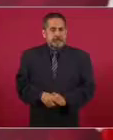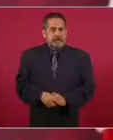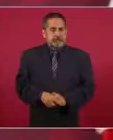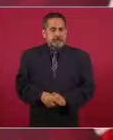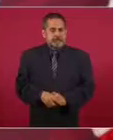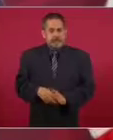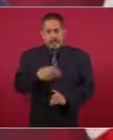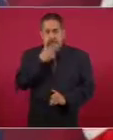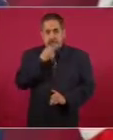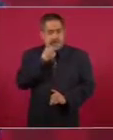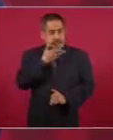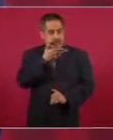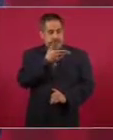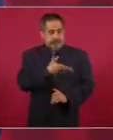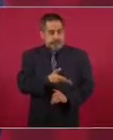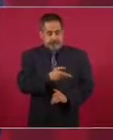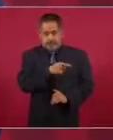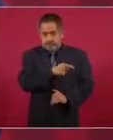obra